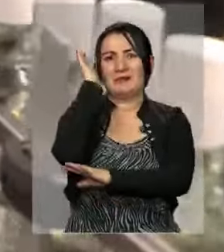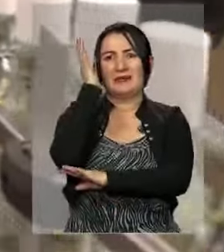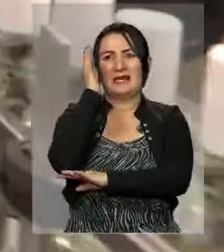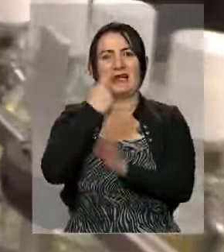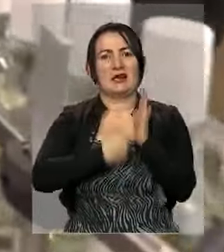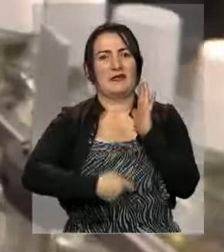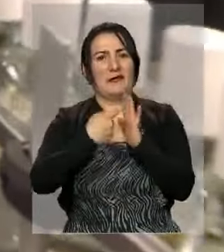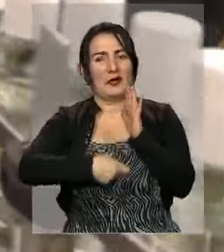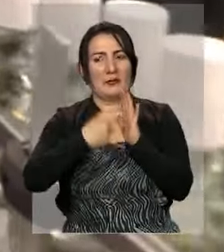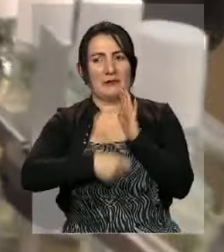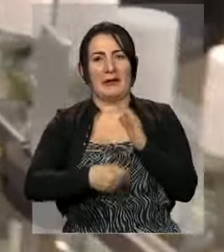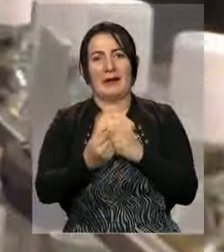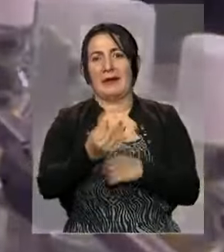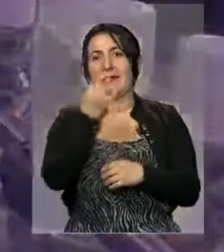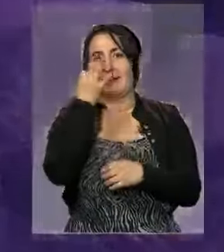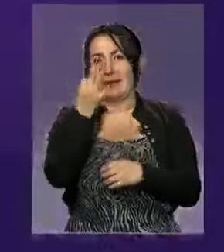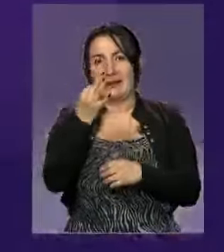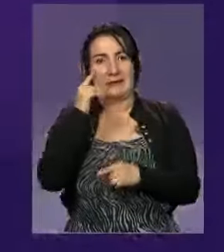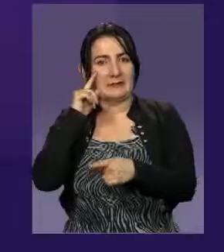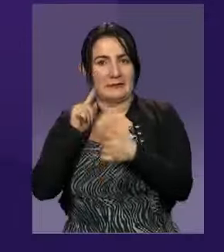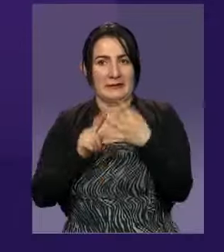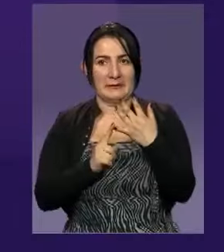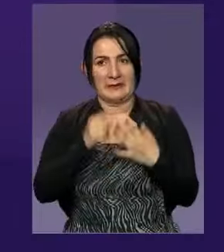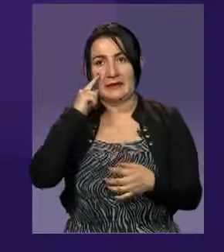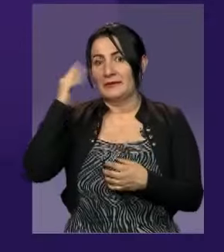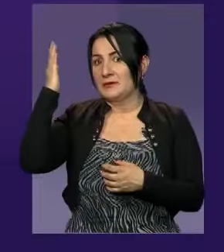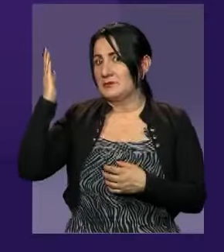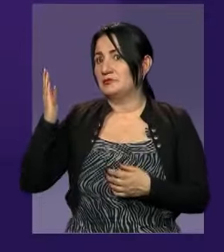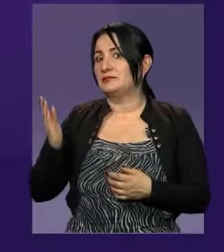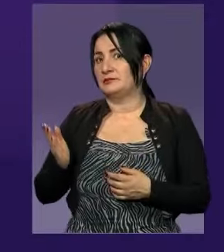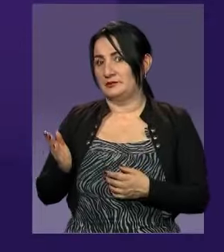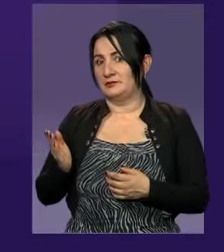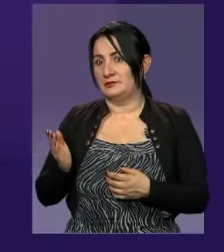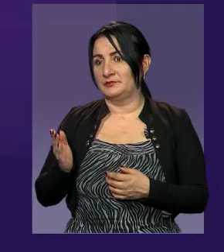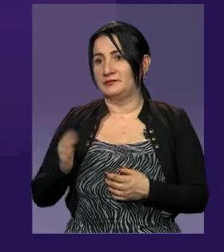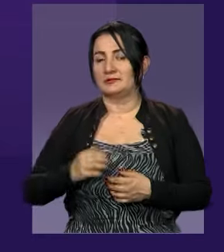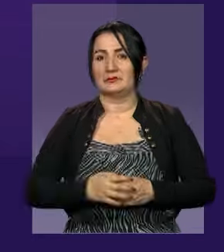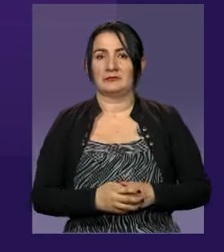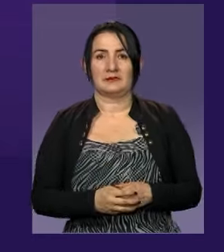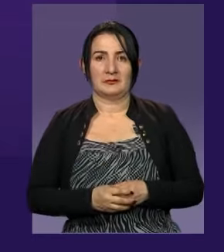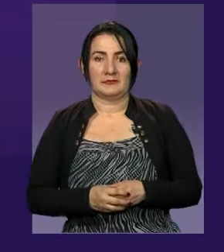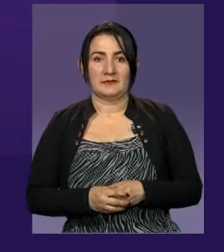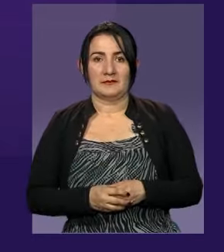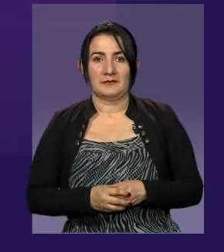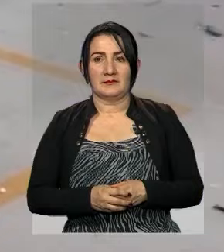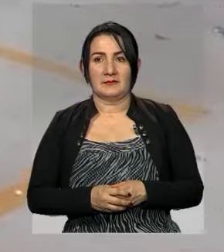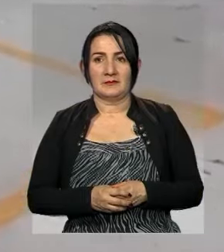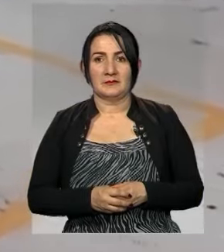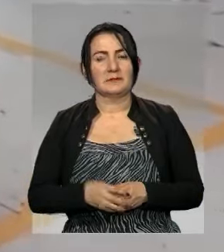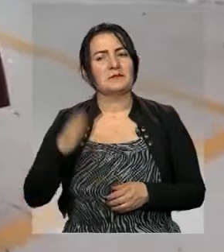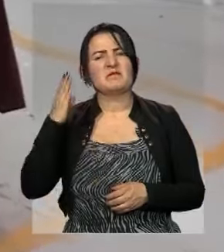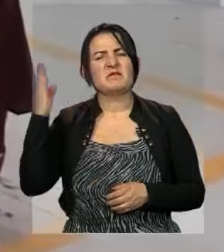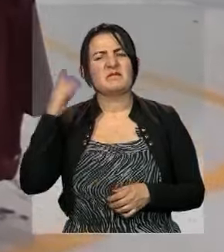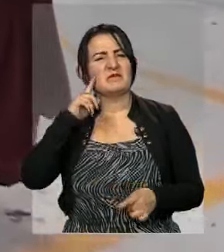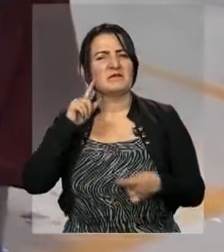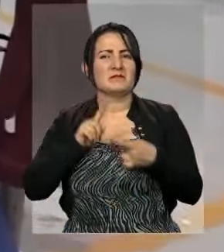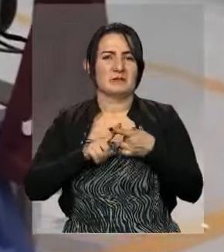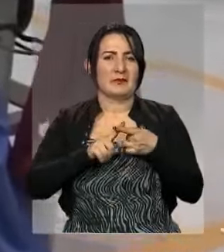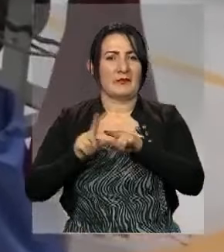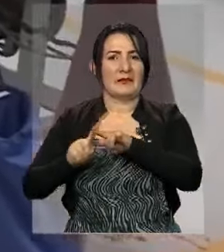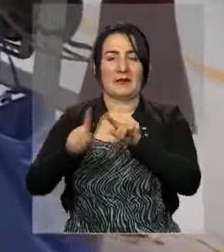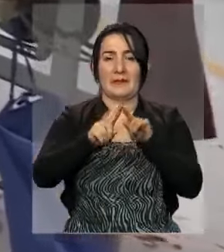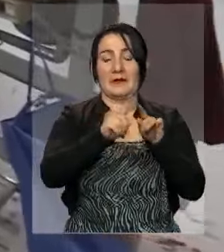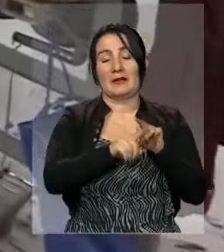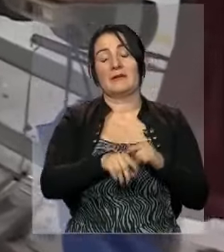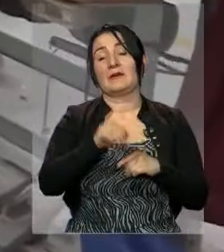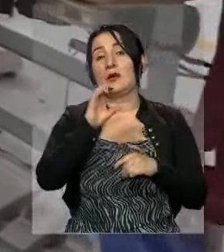debe verse con 3 perspectivas: productividad, formalización laboral y estabilidad en el empleo. Esto partiendo de los datos de la